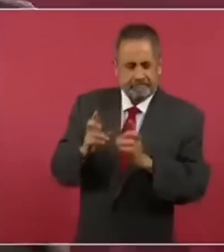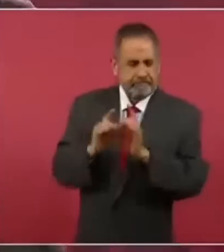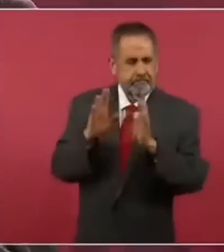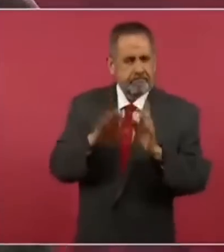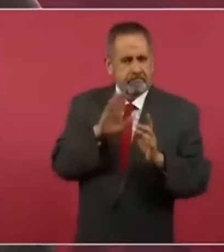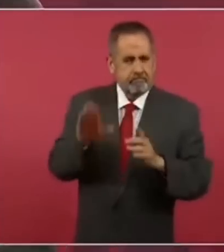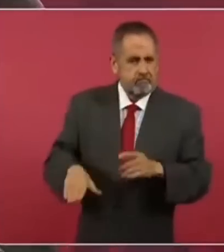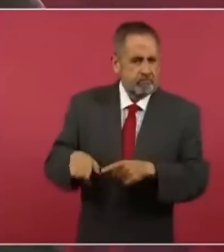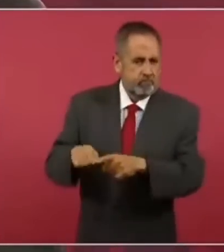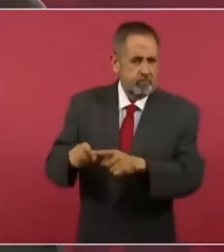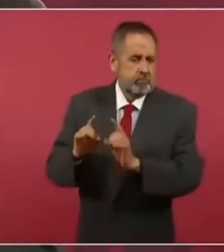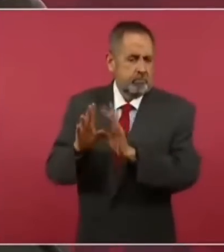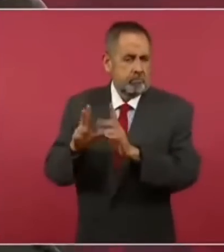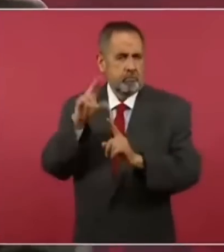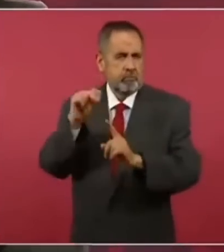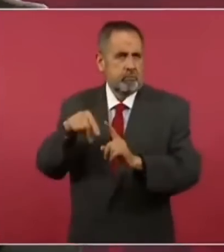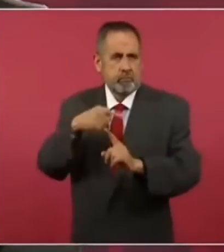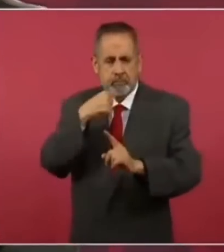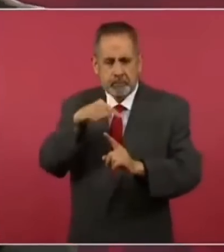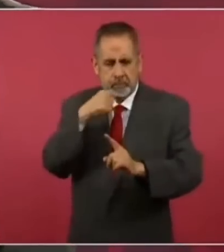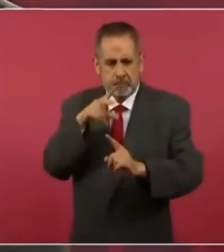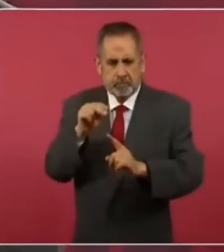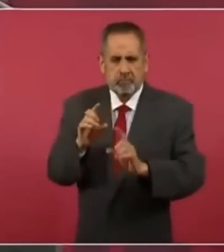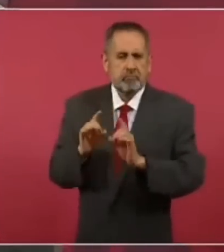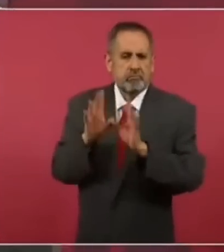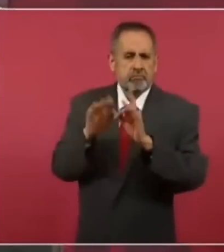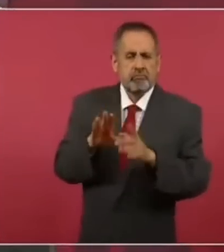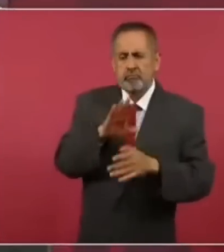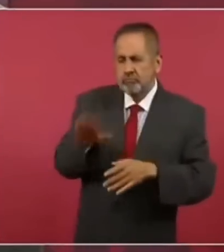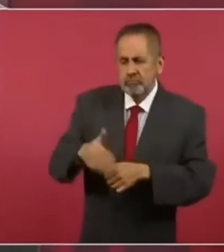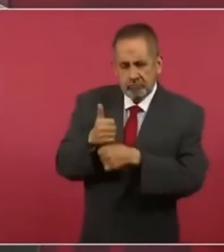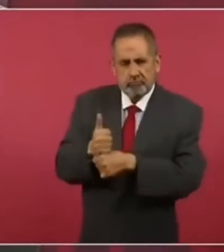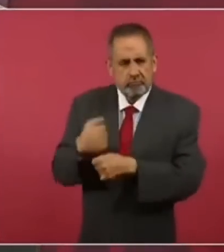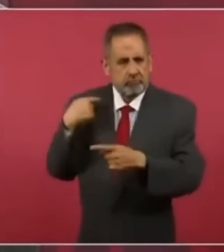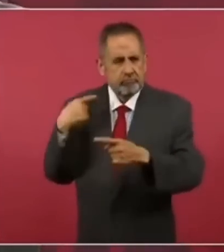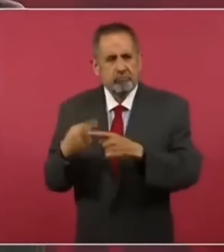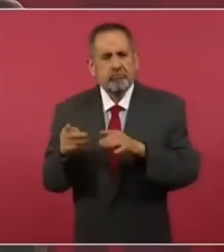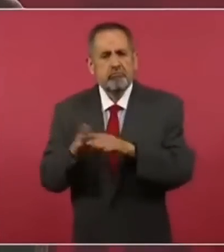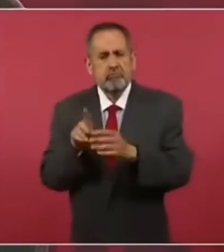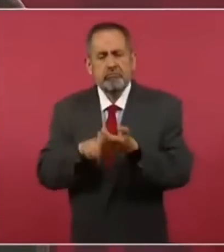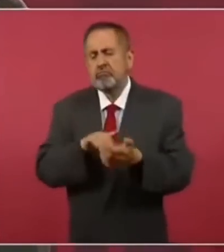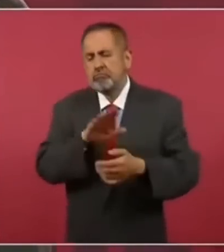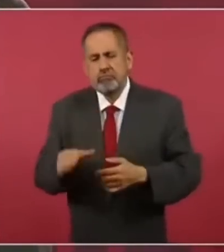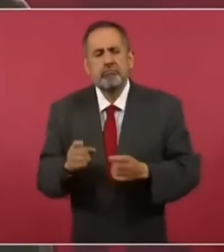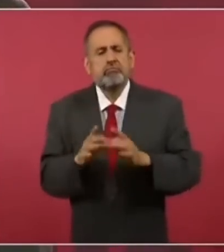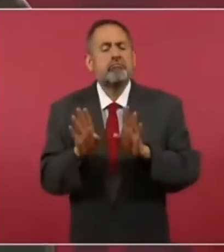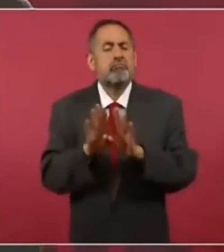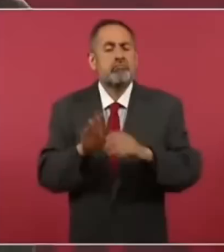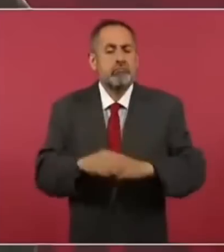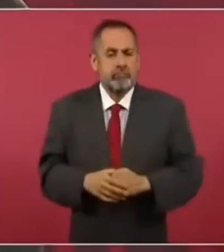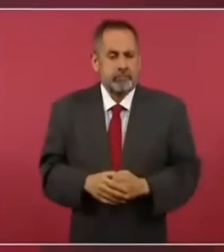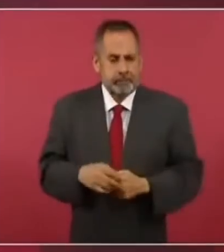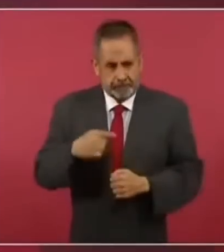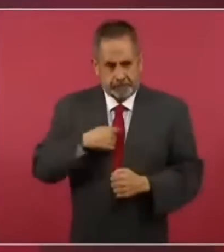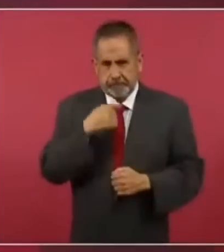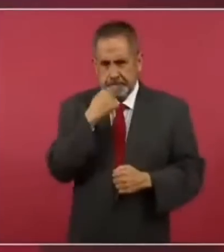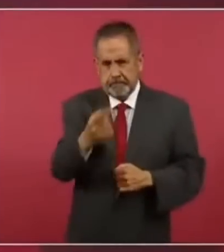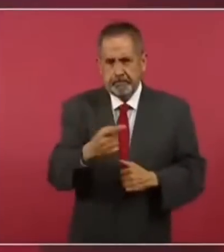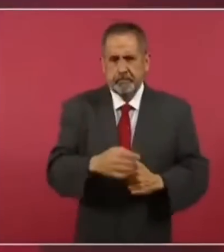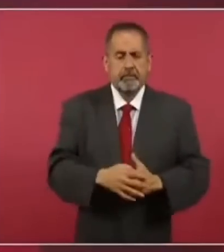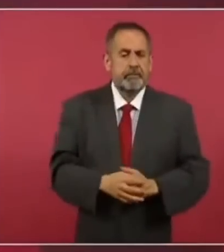por su padecimiento, su sufrimiento y su muerte? Yo te